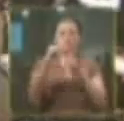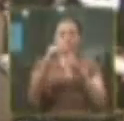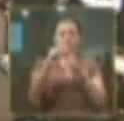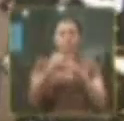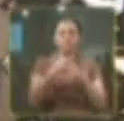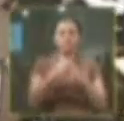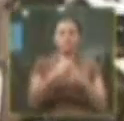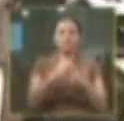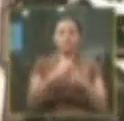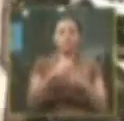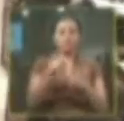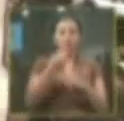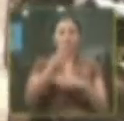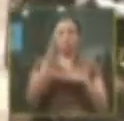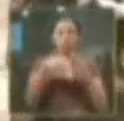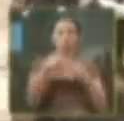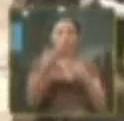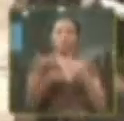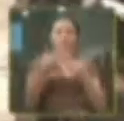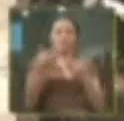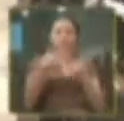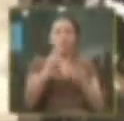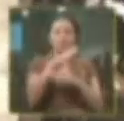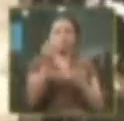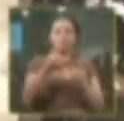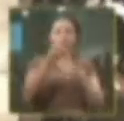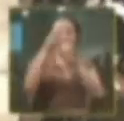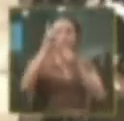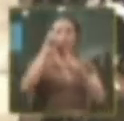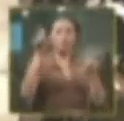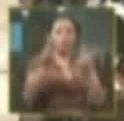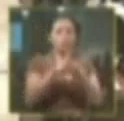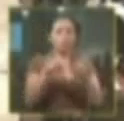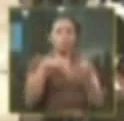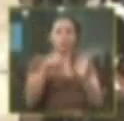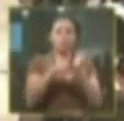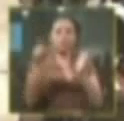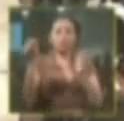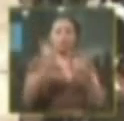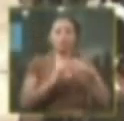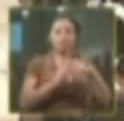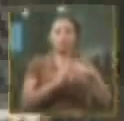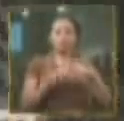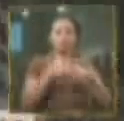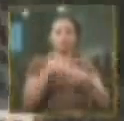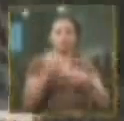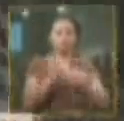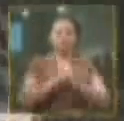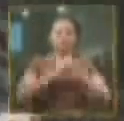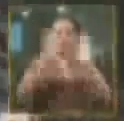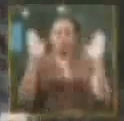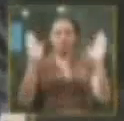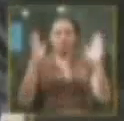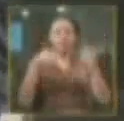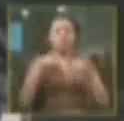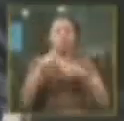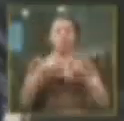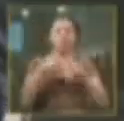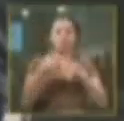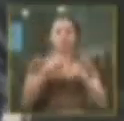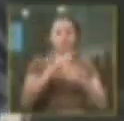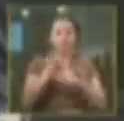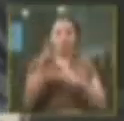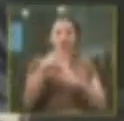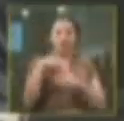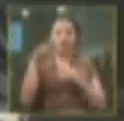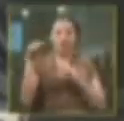Si todo lo que sea facilitar y sacar una conclusión y una salida positiva, estoy sumamente abierto. Inclusive Tito Milton